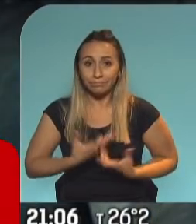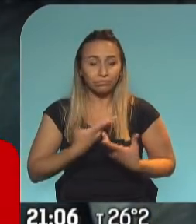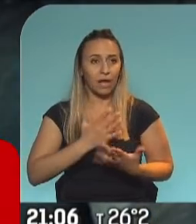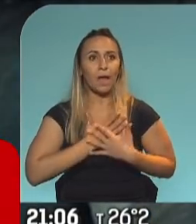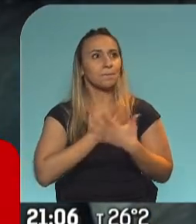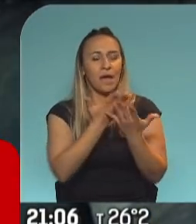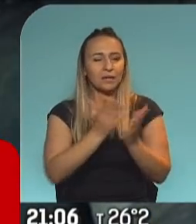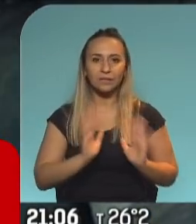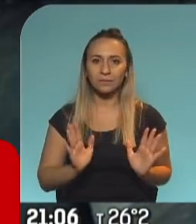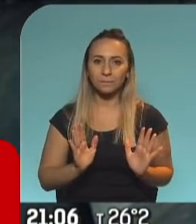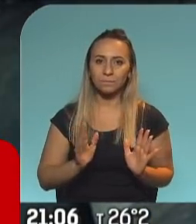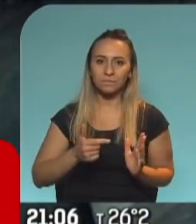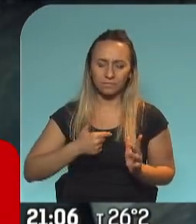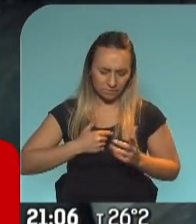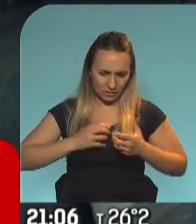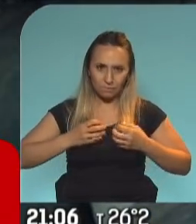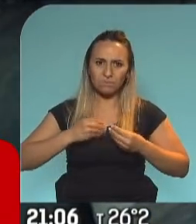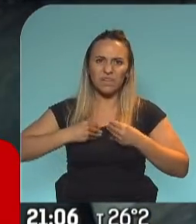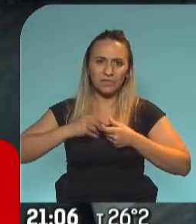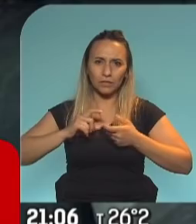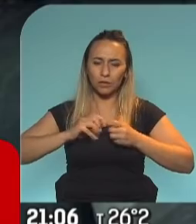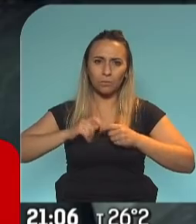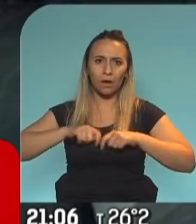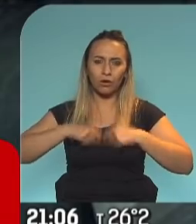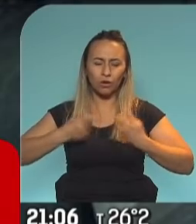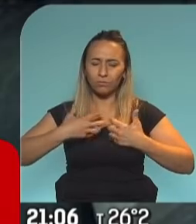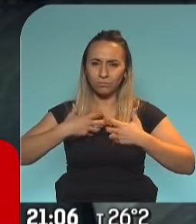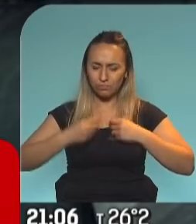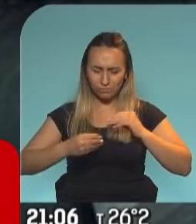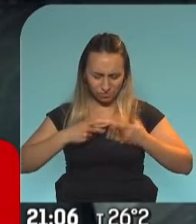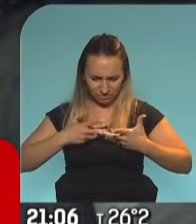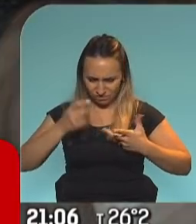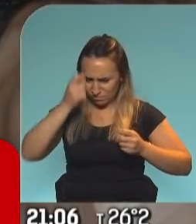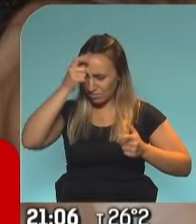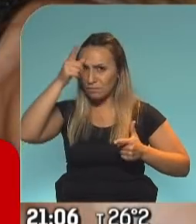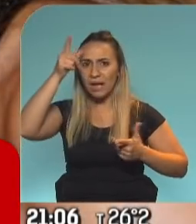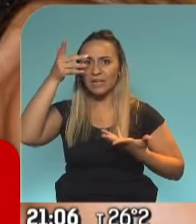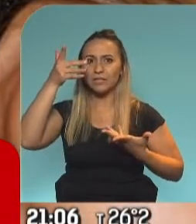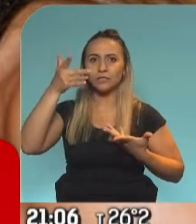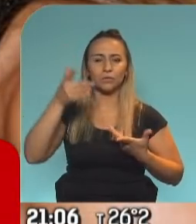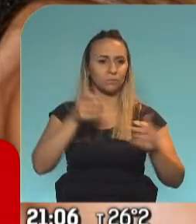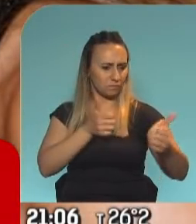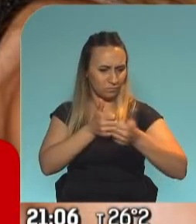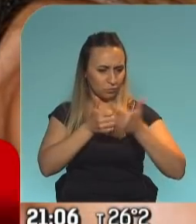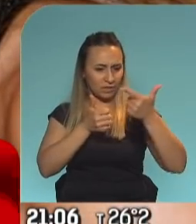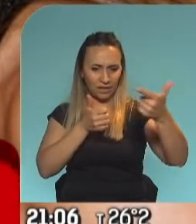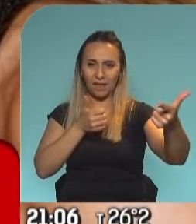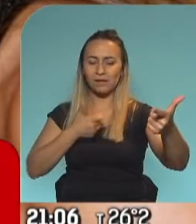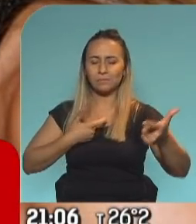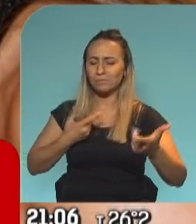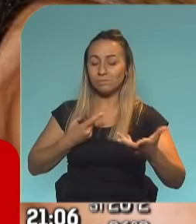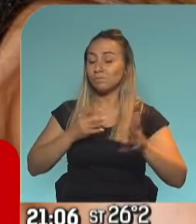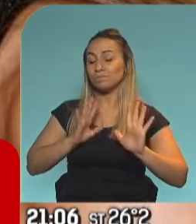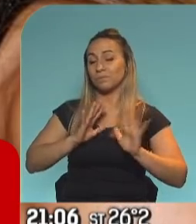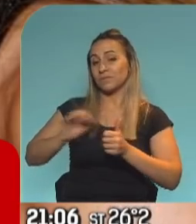Junto mis pedazos y no me imagino cómo va a ser mi vida sin vos. No puedo. Pero acá estoy, con el